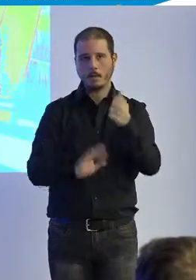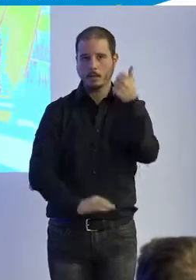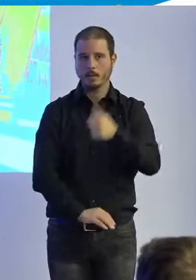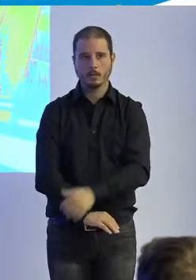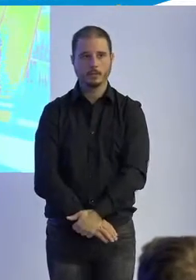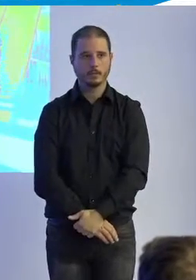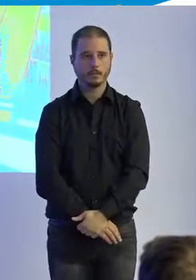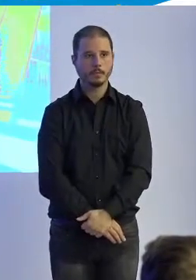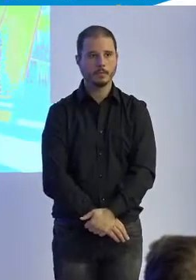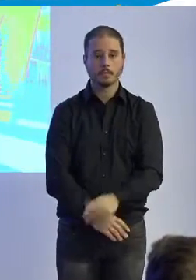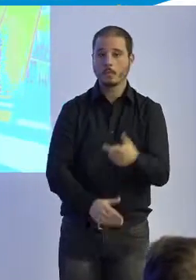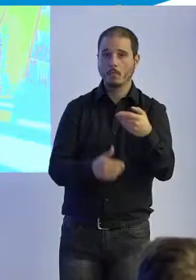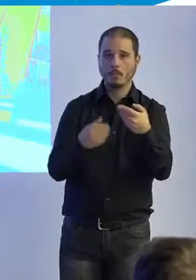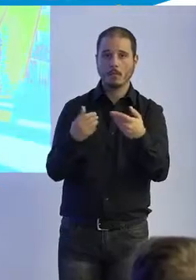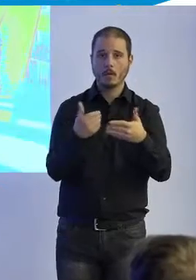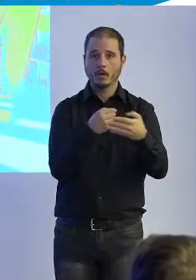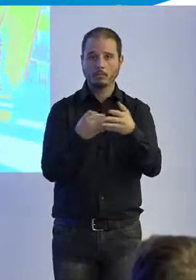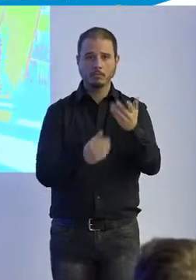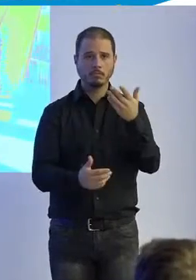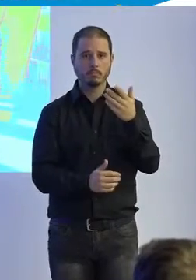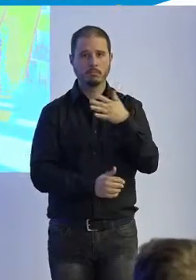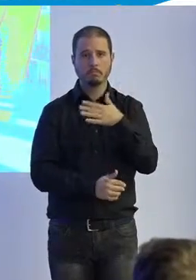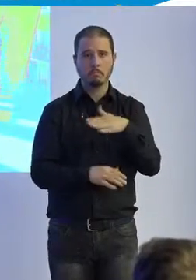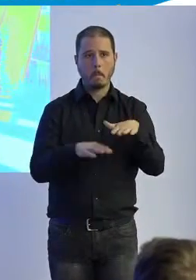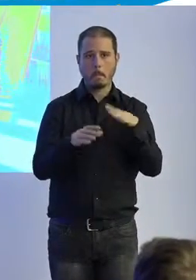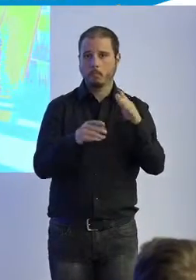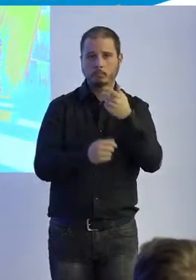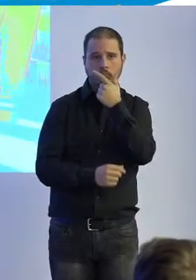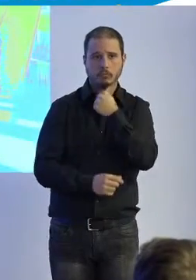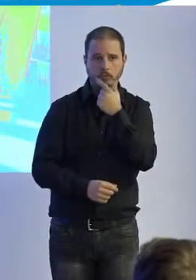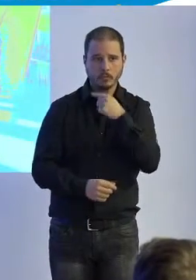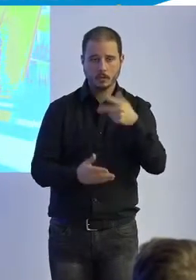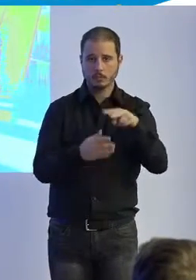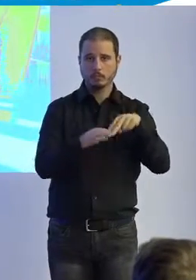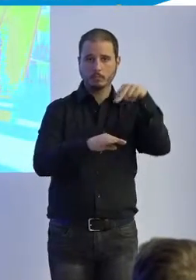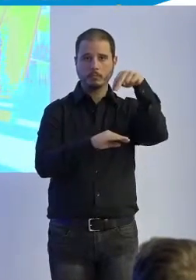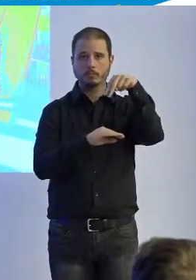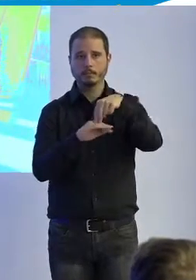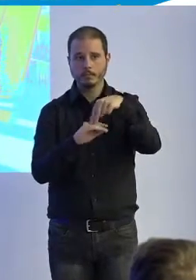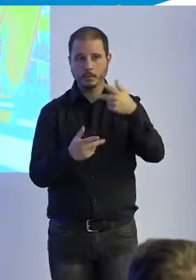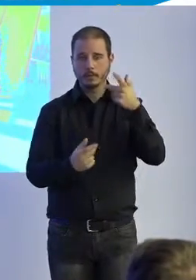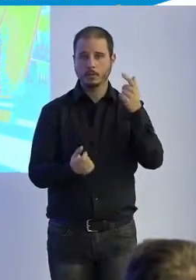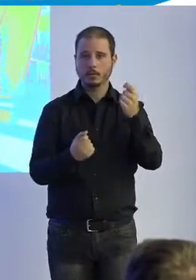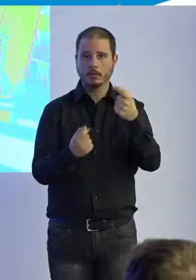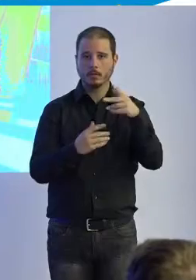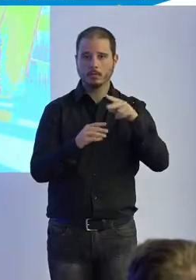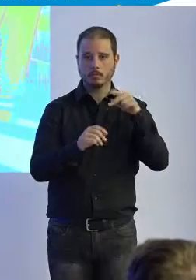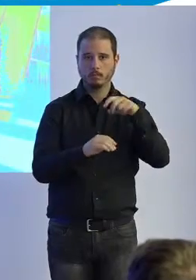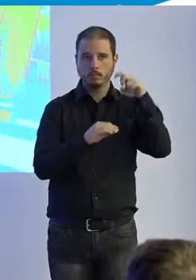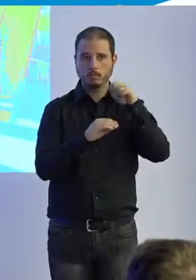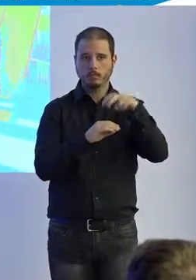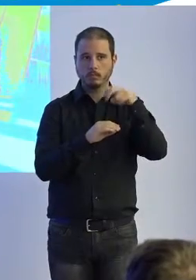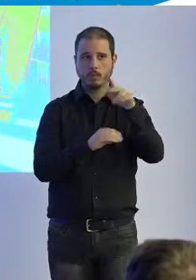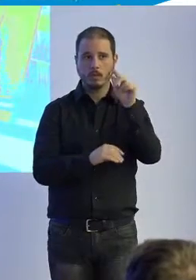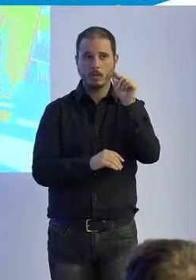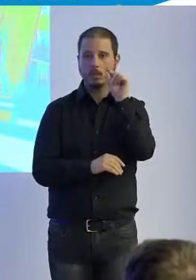Entonces, un videojuego que es bastante sencillo, está expuesto encima de una plataforma móvil, que es otra de las soluciones que se están dando. Entonces, tú cuando vas avanzando, ese punto que tienes